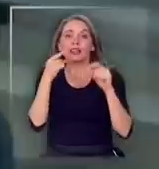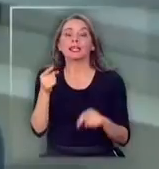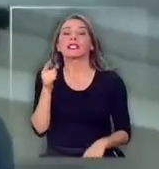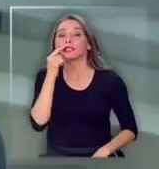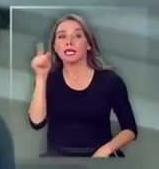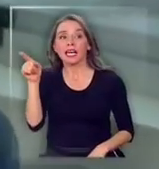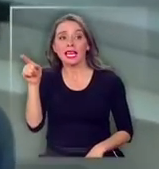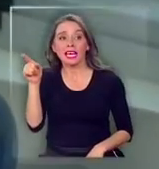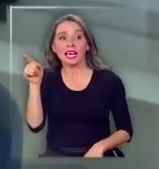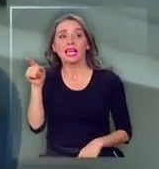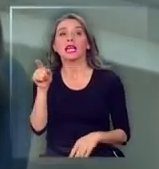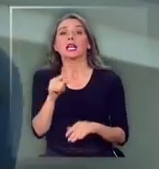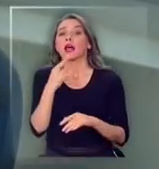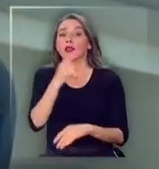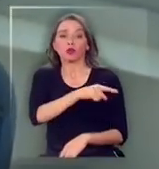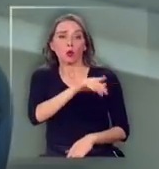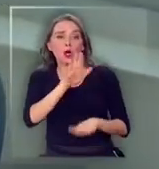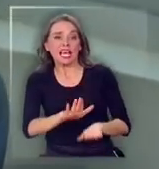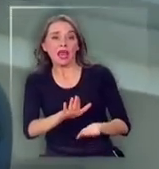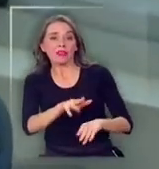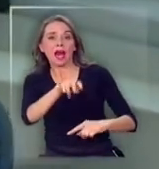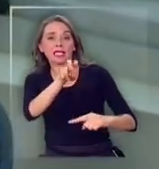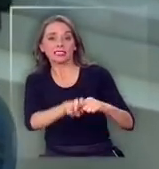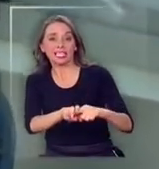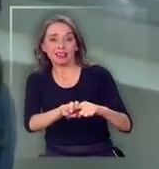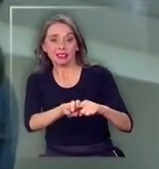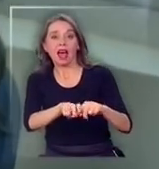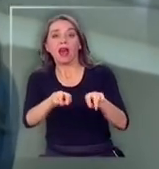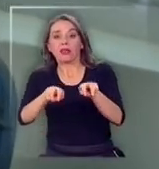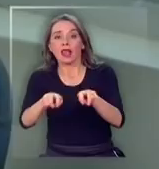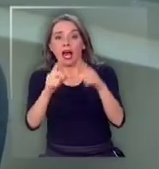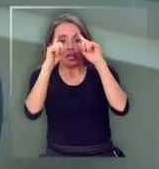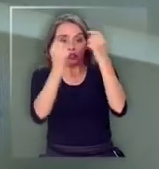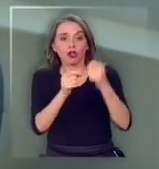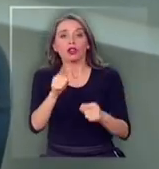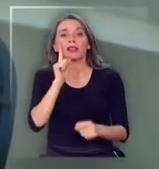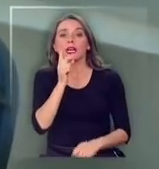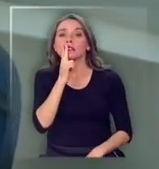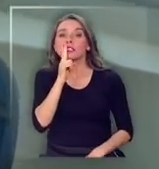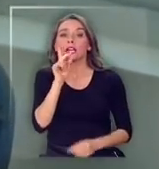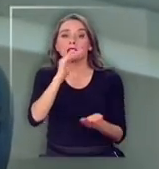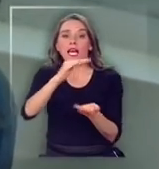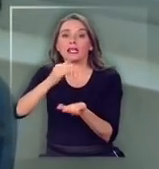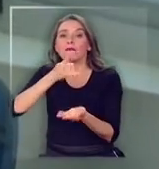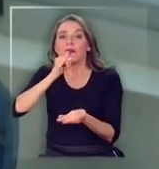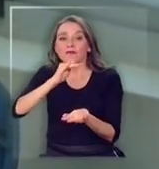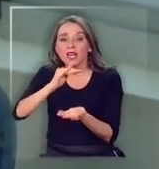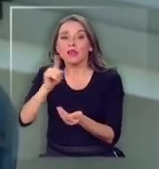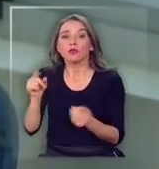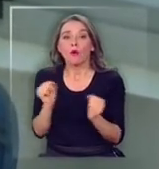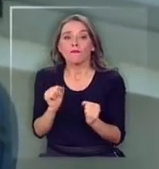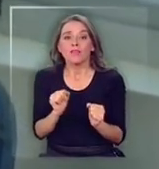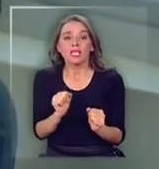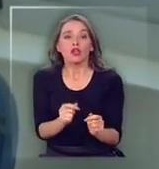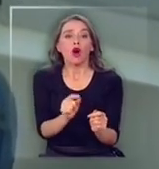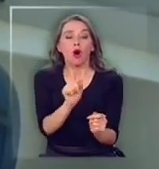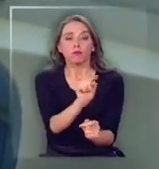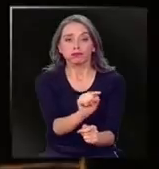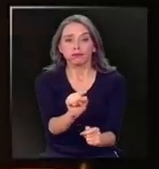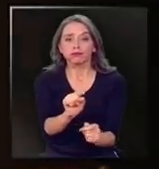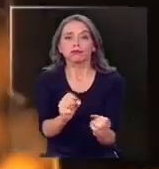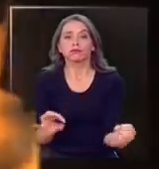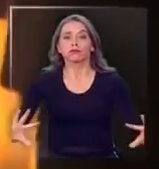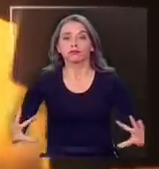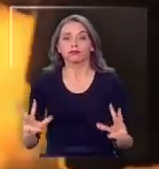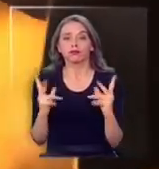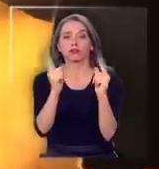el asiento del copiloto, me dijo: tenís cigarro, tenís bebida, y si tenís frío, prendí la calefacción, no tenís para qué